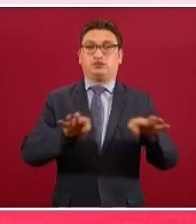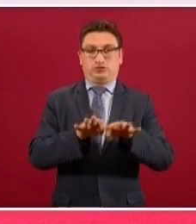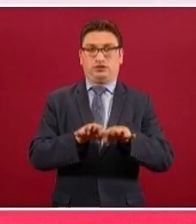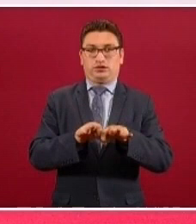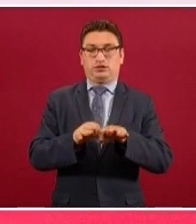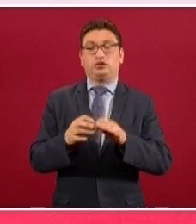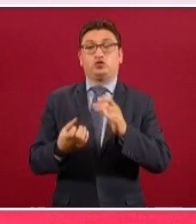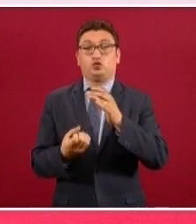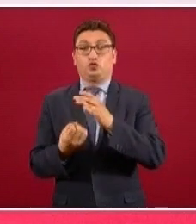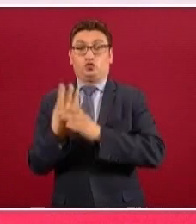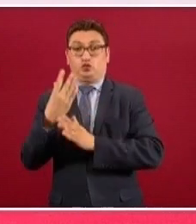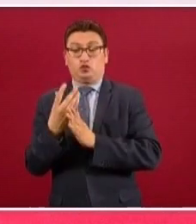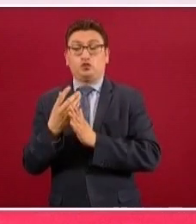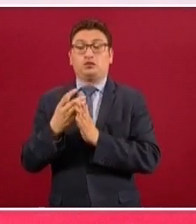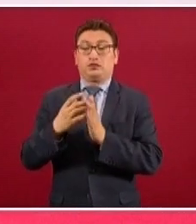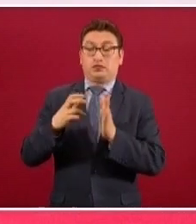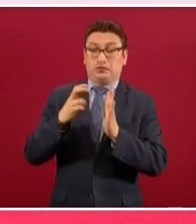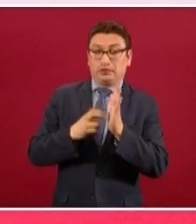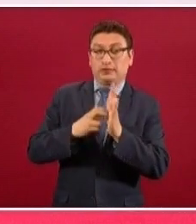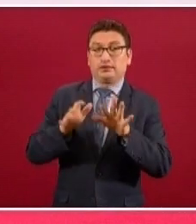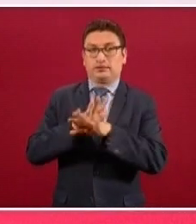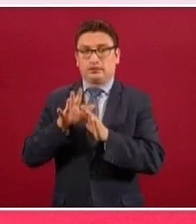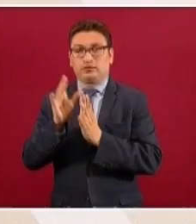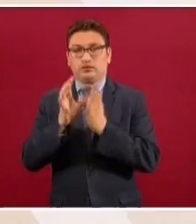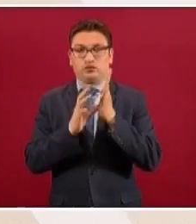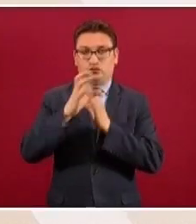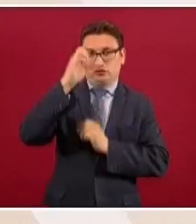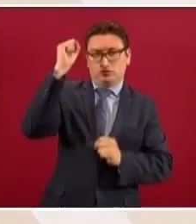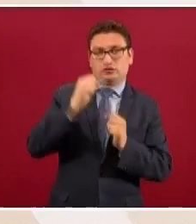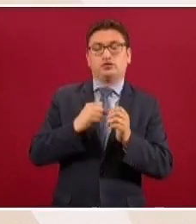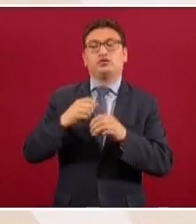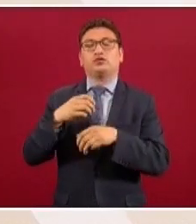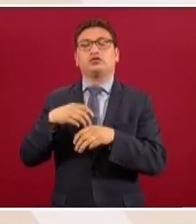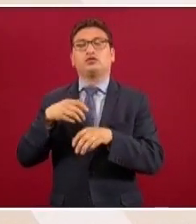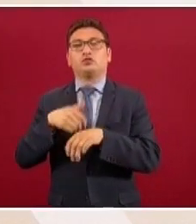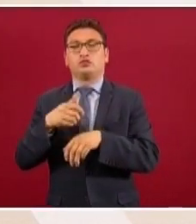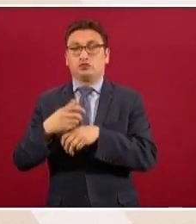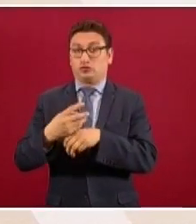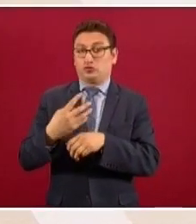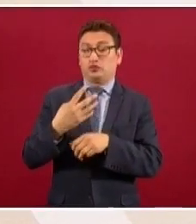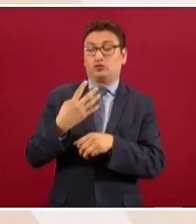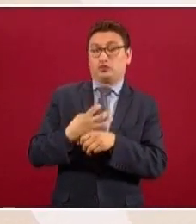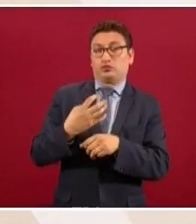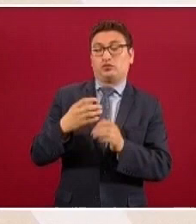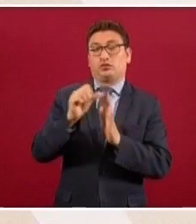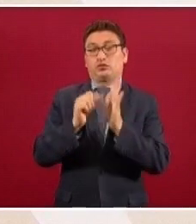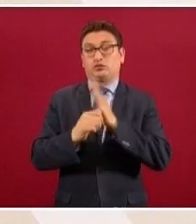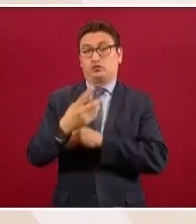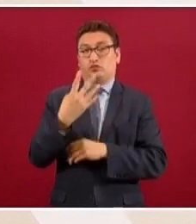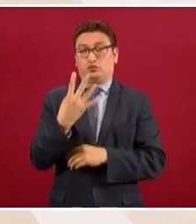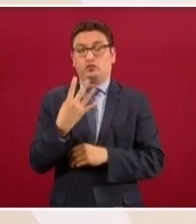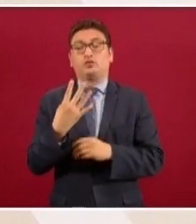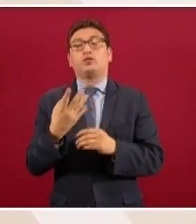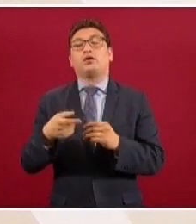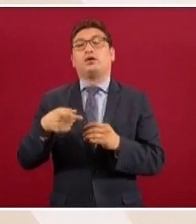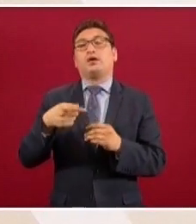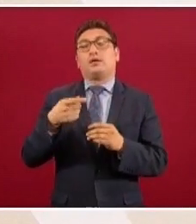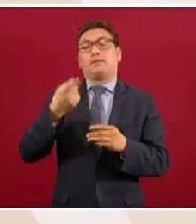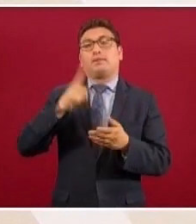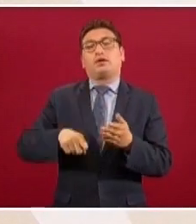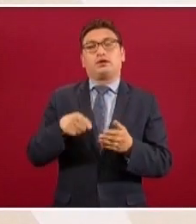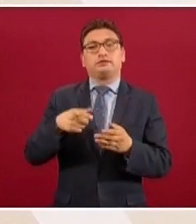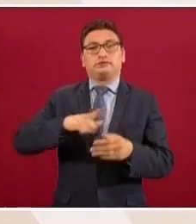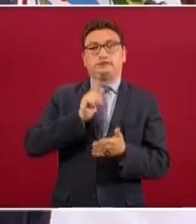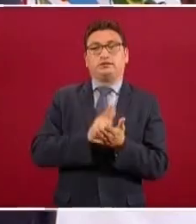los programas sociales promovidos por su gobierno llegarán este año a 22 millones de beneficiarios y hoy al menos un